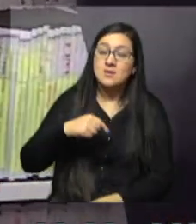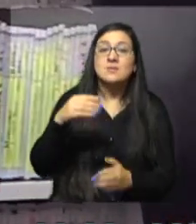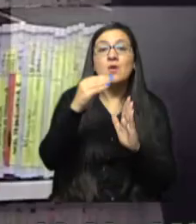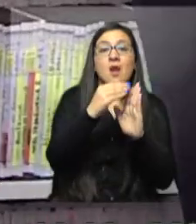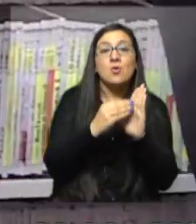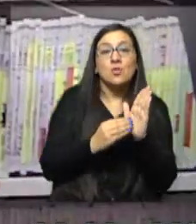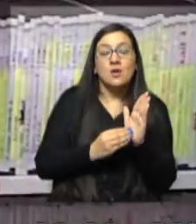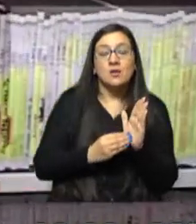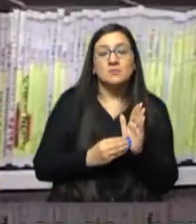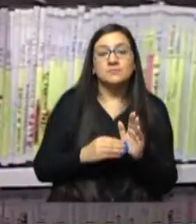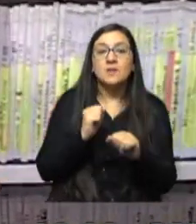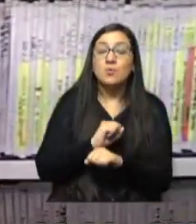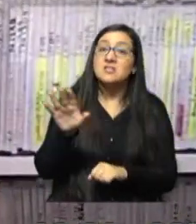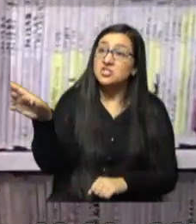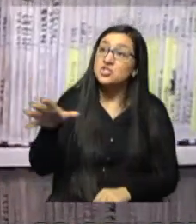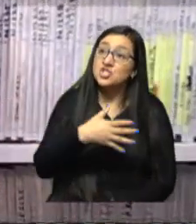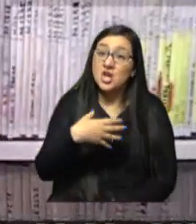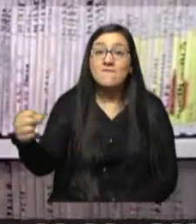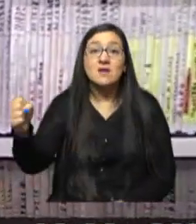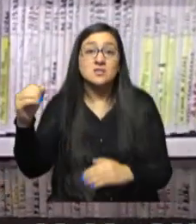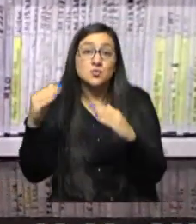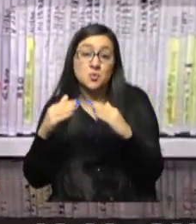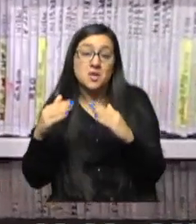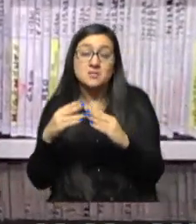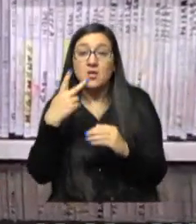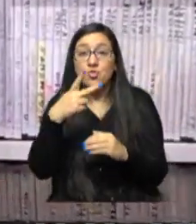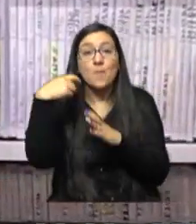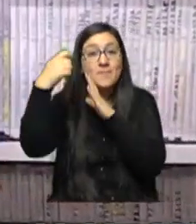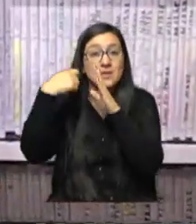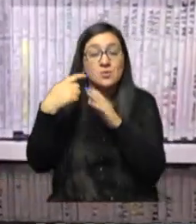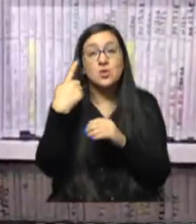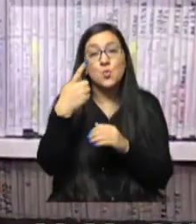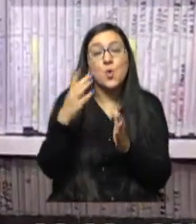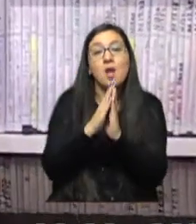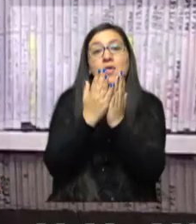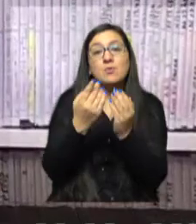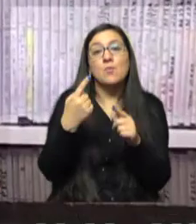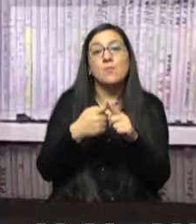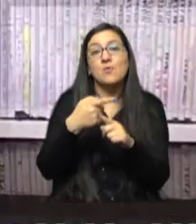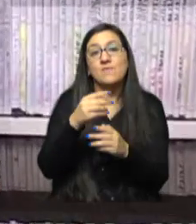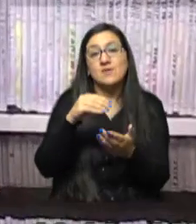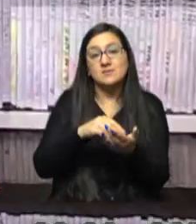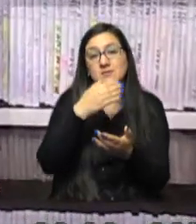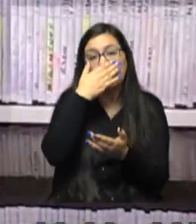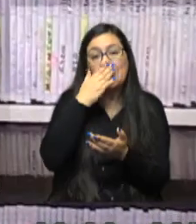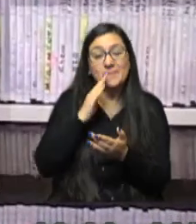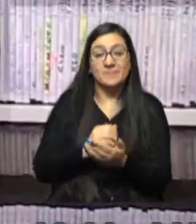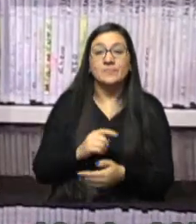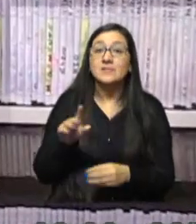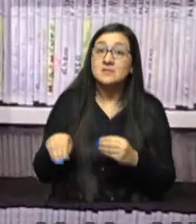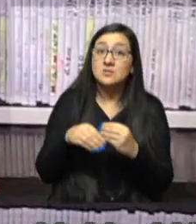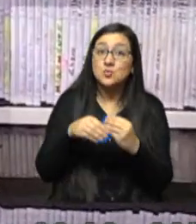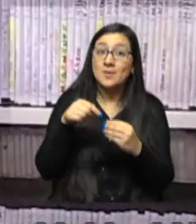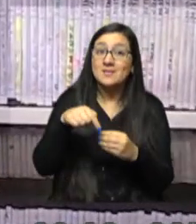inscribir y pueden retirar y llevarse a su casa dos películas y un libro por vez, y pueden tenerlo hasta una semana. Y se suman